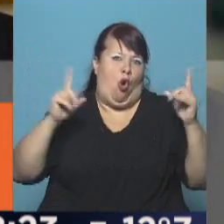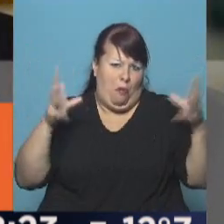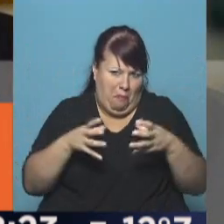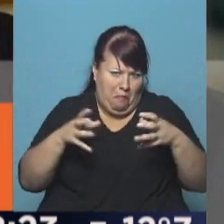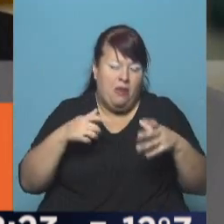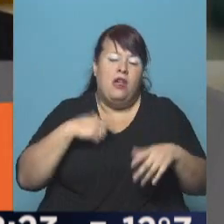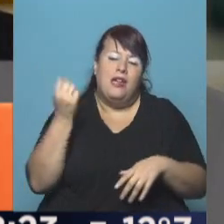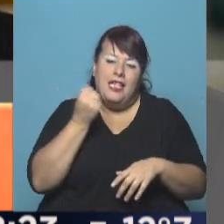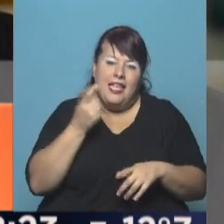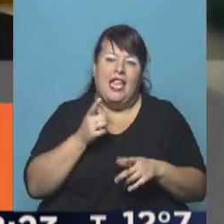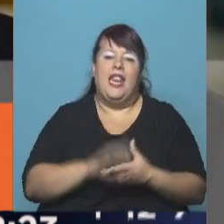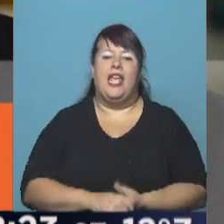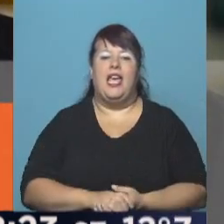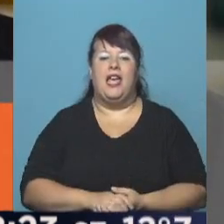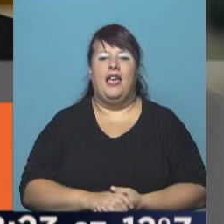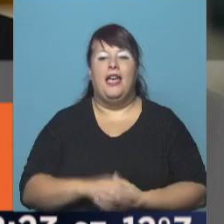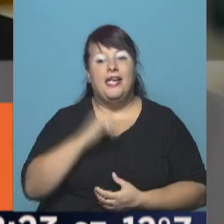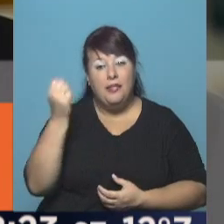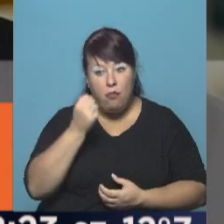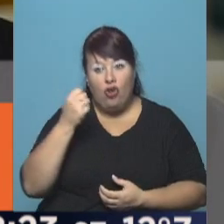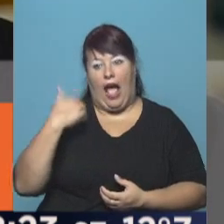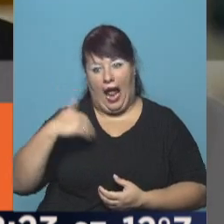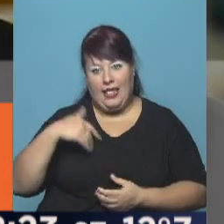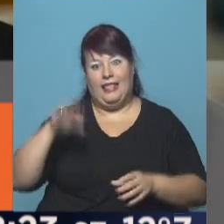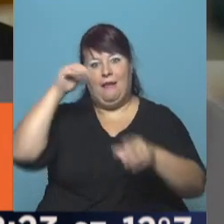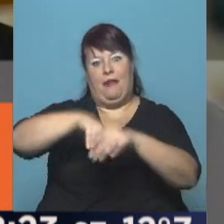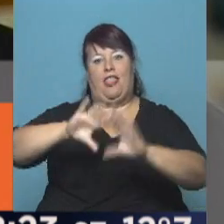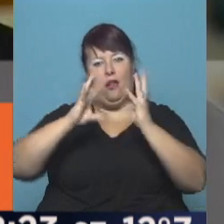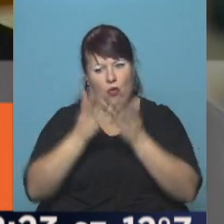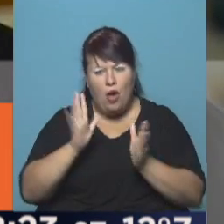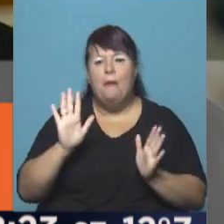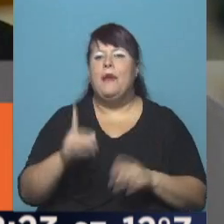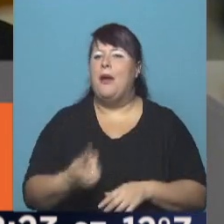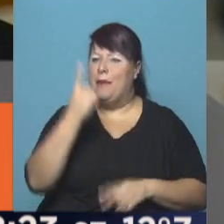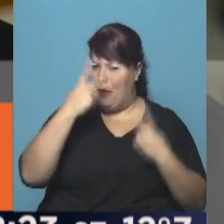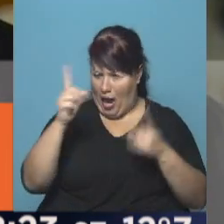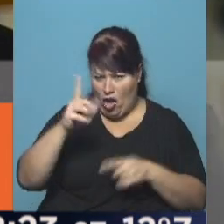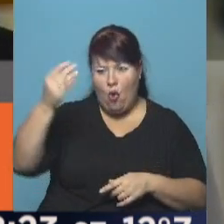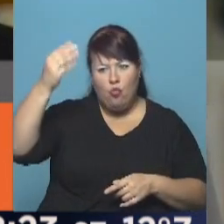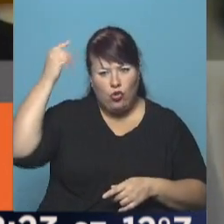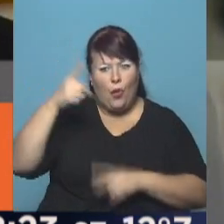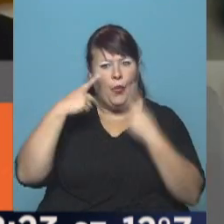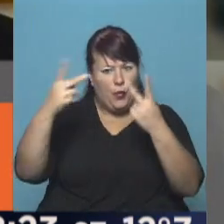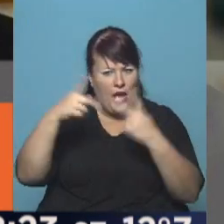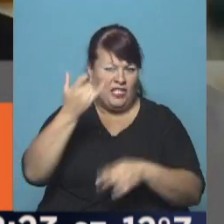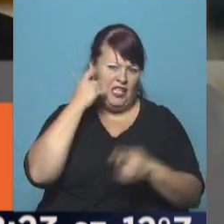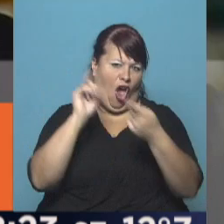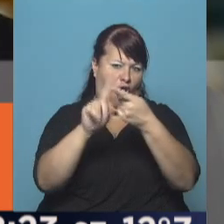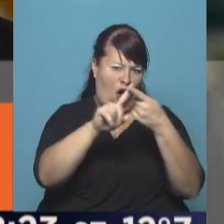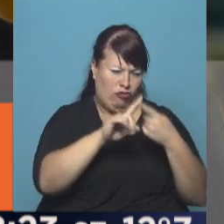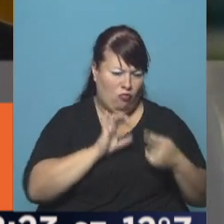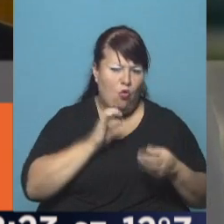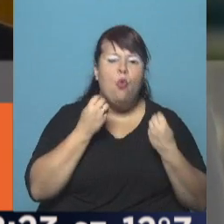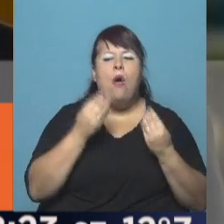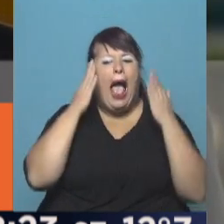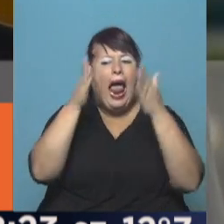lo que queremos es hacer resaltar la presencia de Argentina en el mundo, ¿no? Ahora, Mariano, no es el primer viaje, hace mucho que vienen viajando, usted tiene ya contactos hace tiempo.